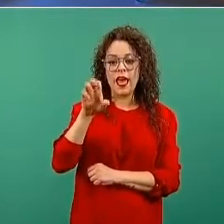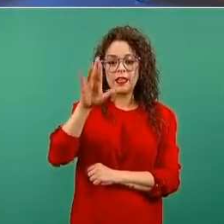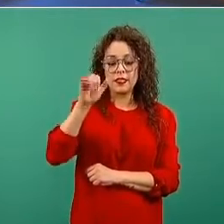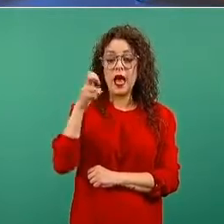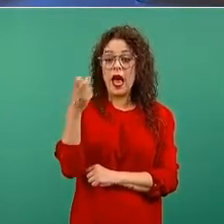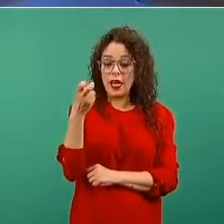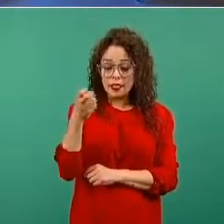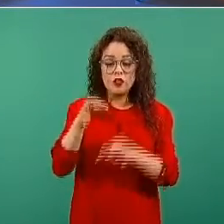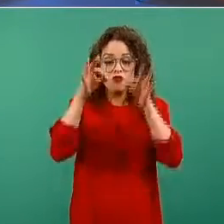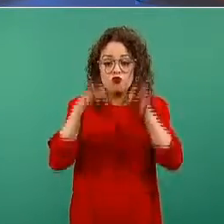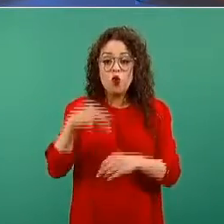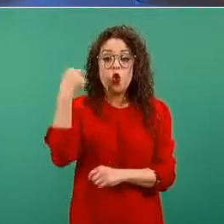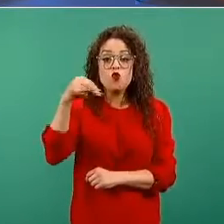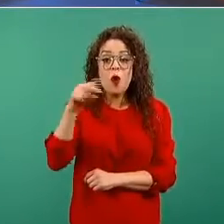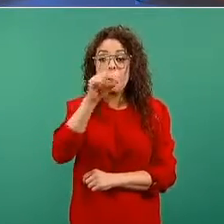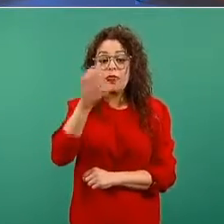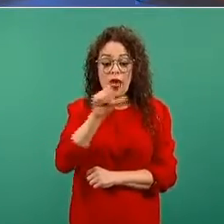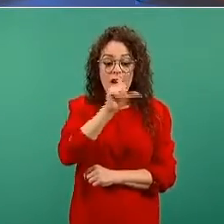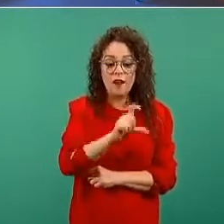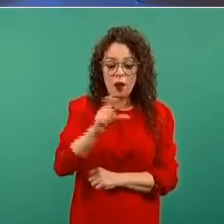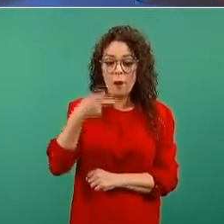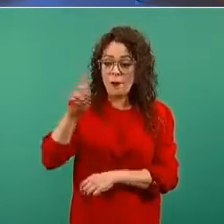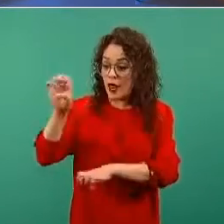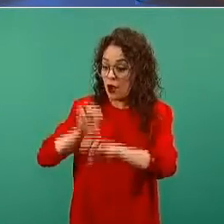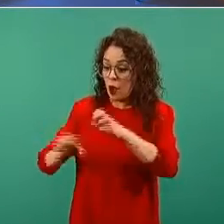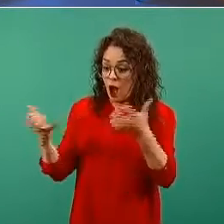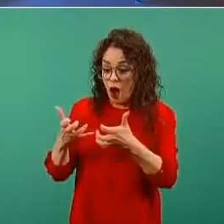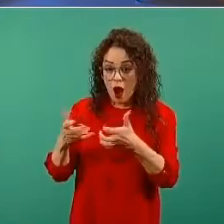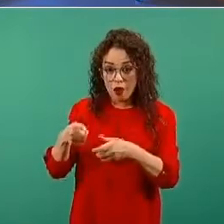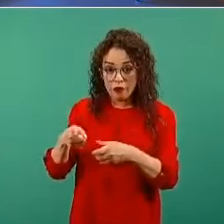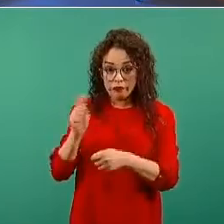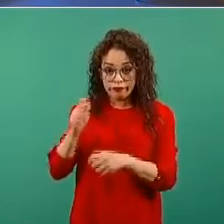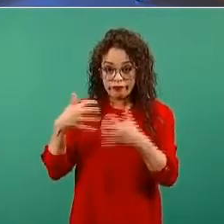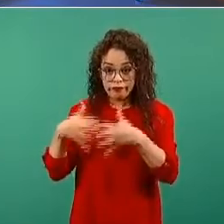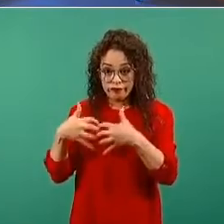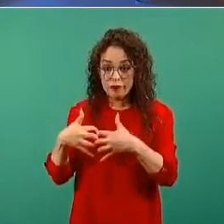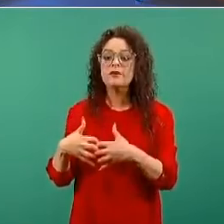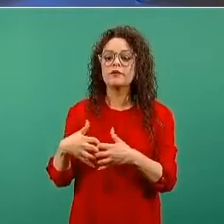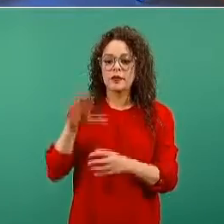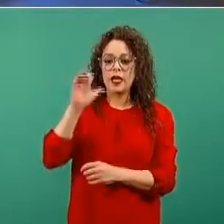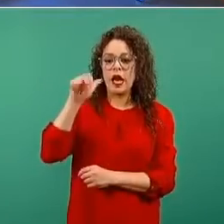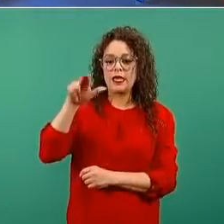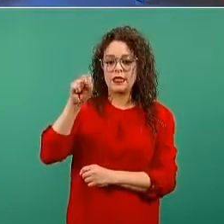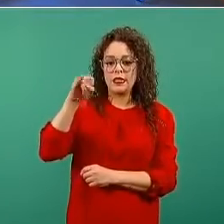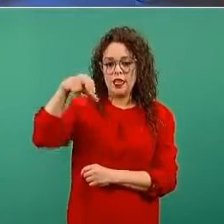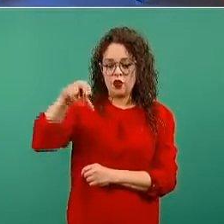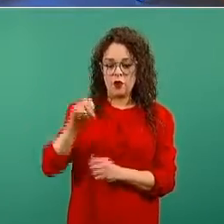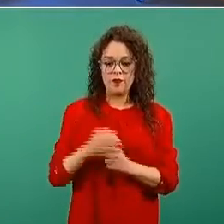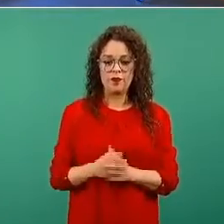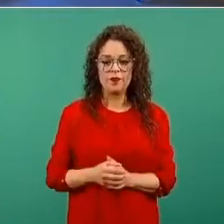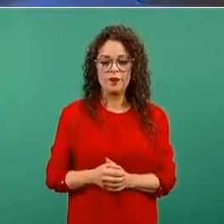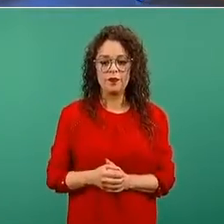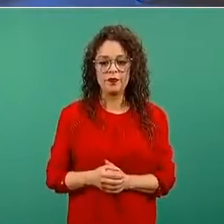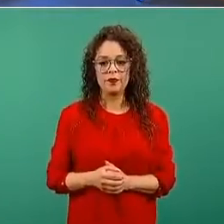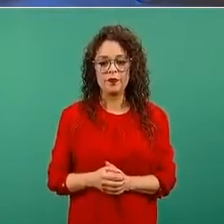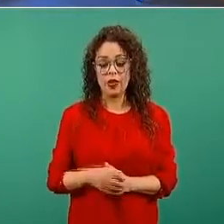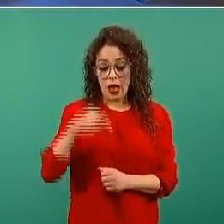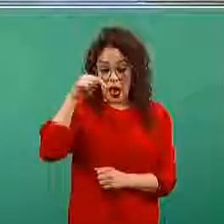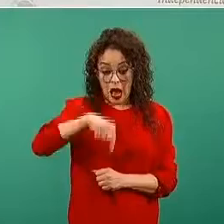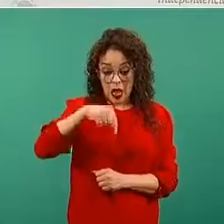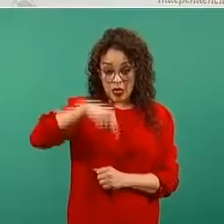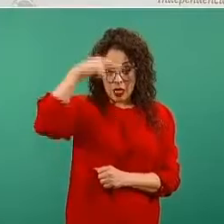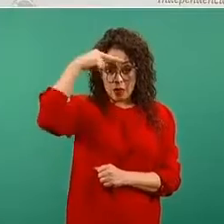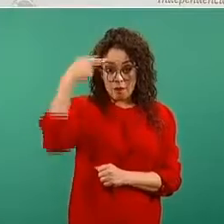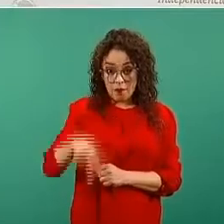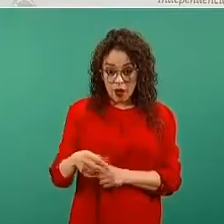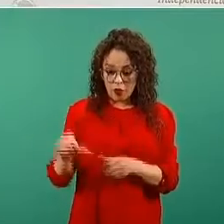el nombre de la vacuna, pero la compañía se llama CanSino Biologics. Y se envasa en México en